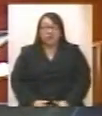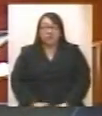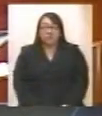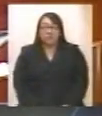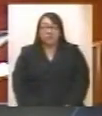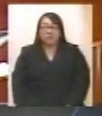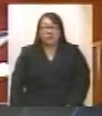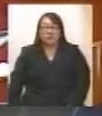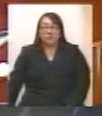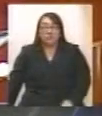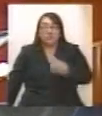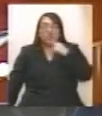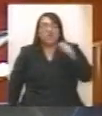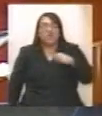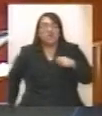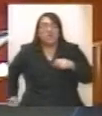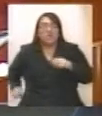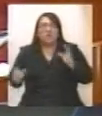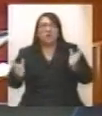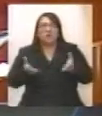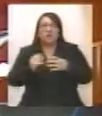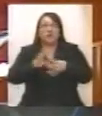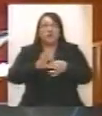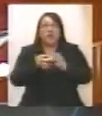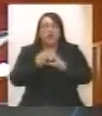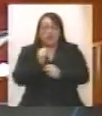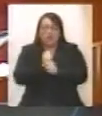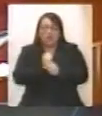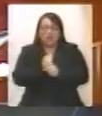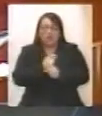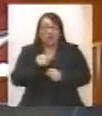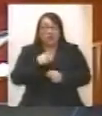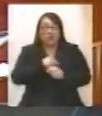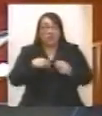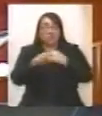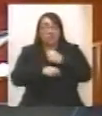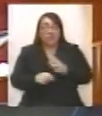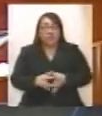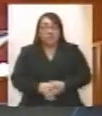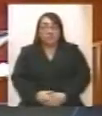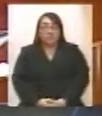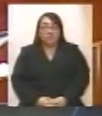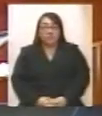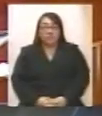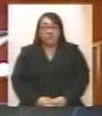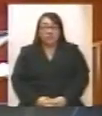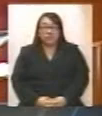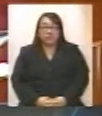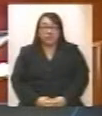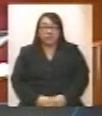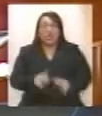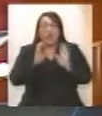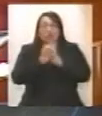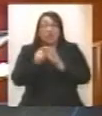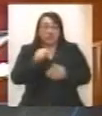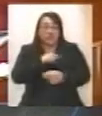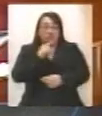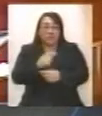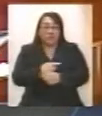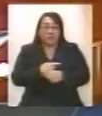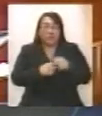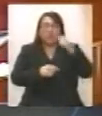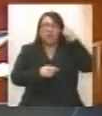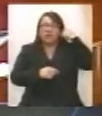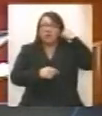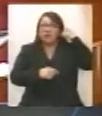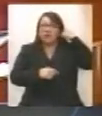Es necesario reactivar e impulsar las cadenas productivas de nuestro país. Ejemplo de este esfuerzo es el programa Compra